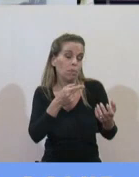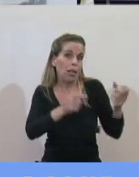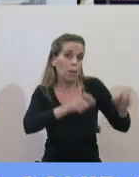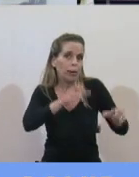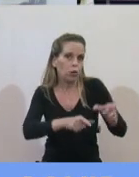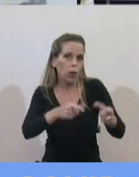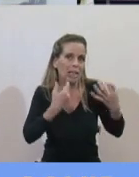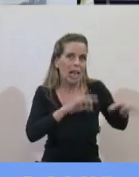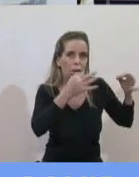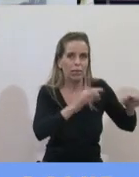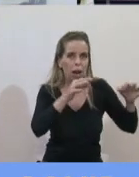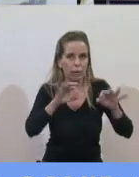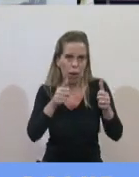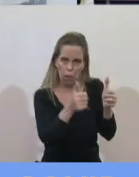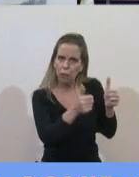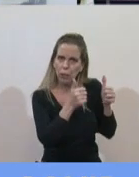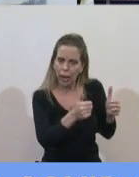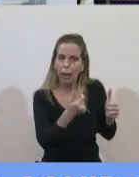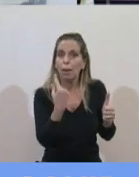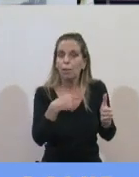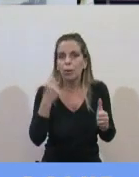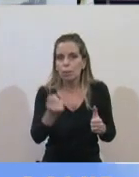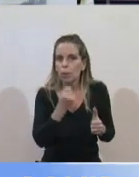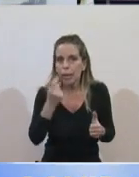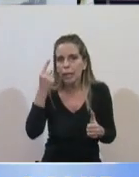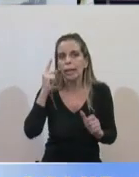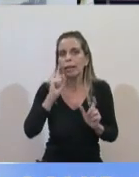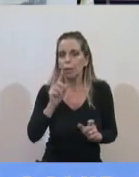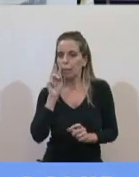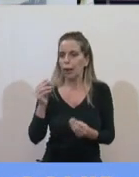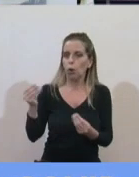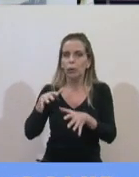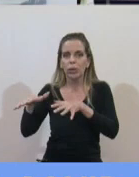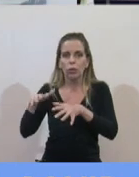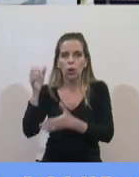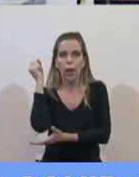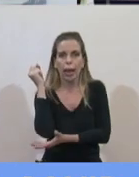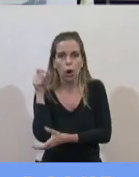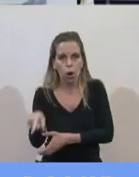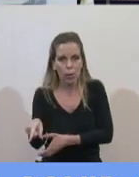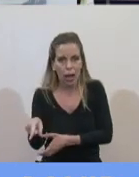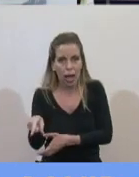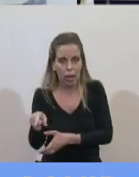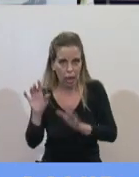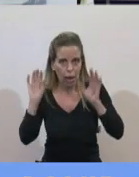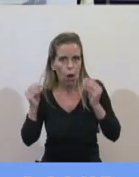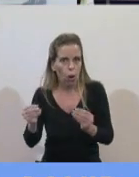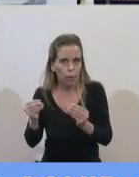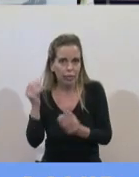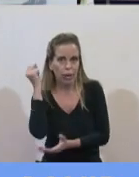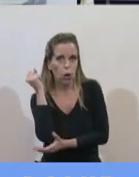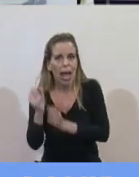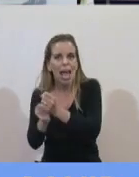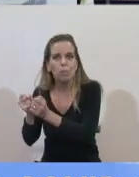cantidad de vidas pero también en la medida que el impacto económico haya sido el mínimo para poder salvar esas vidas